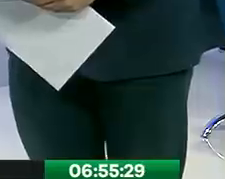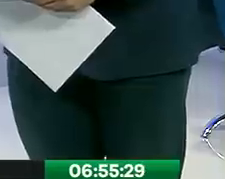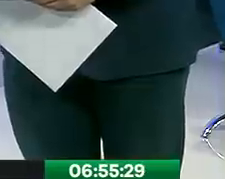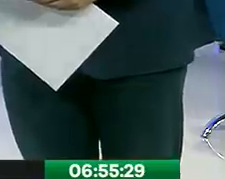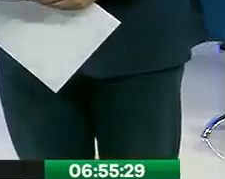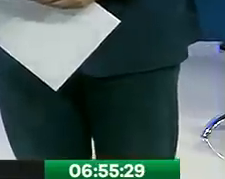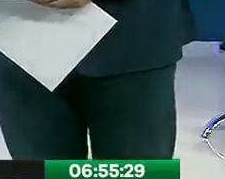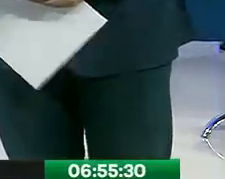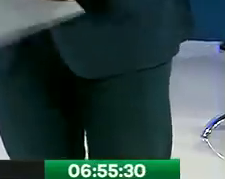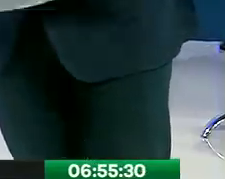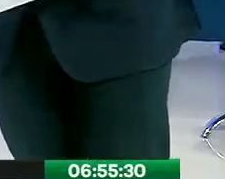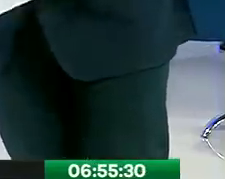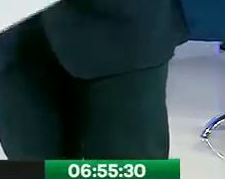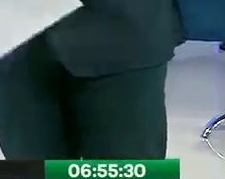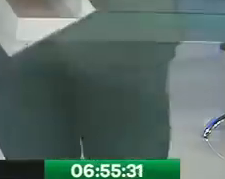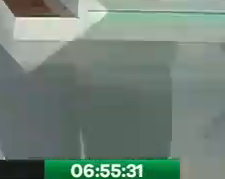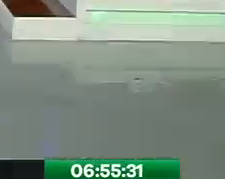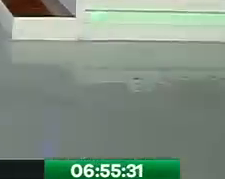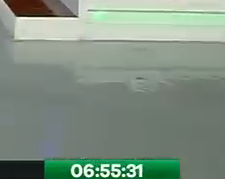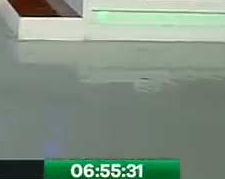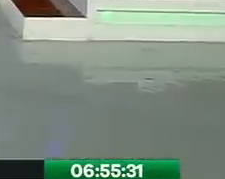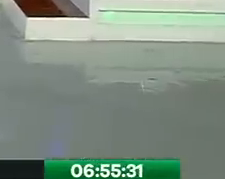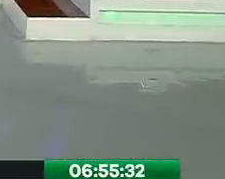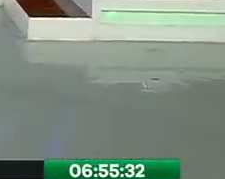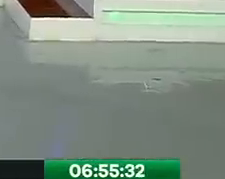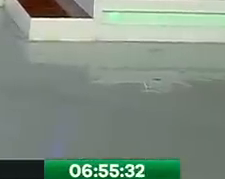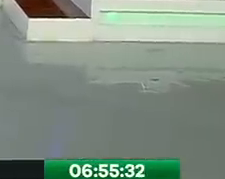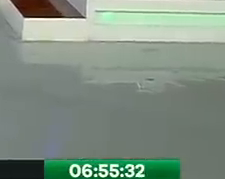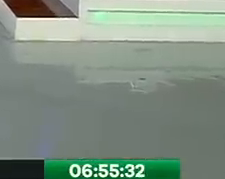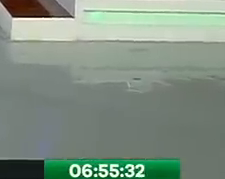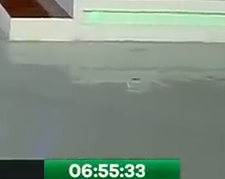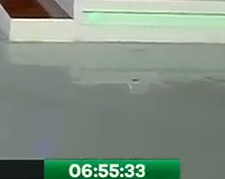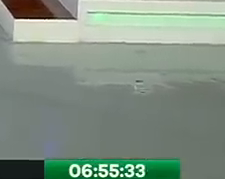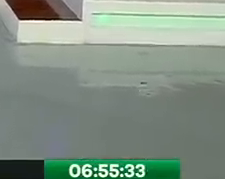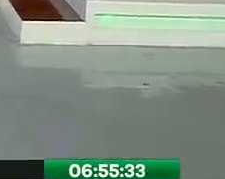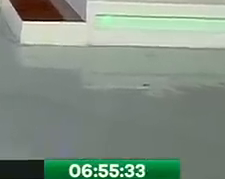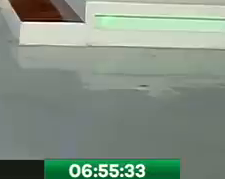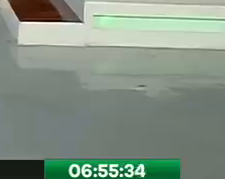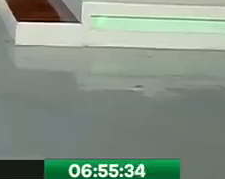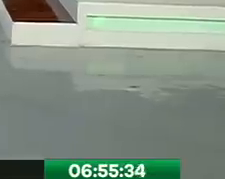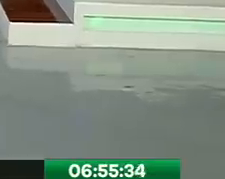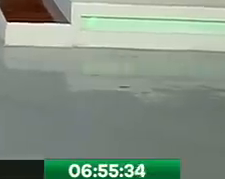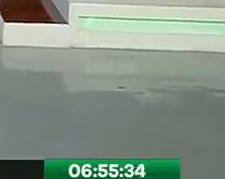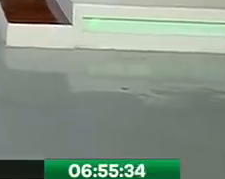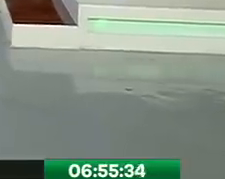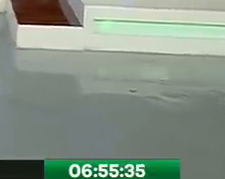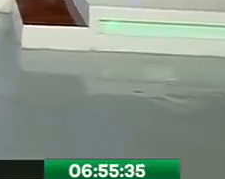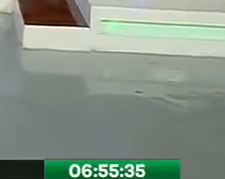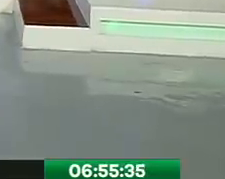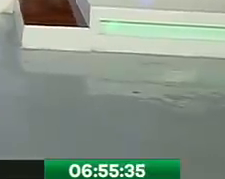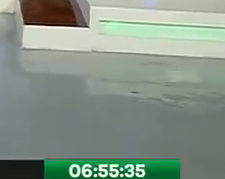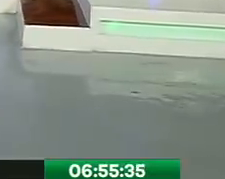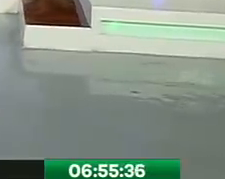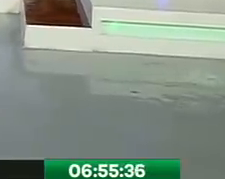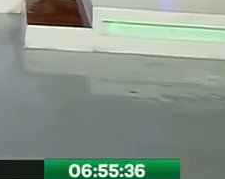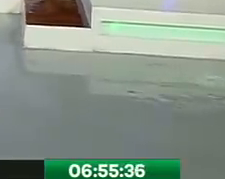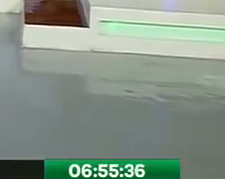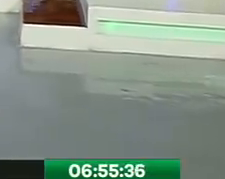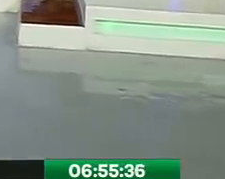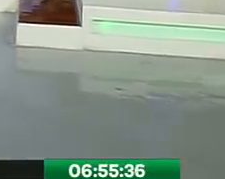un abrazo enorme para ti y para todos nuestros amables televidentes que nos siguen así es recordando la fecha del escudo nacional